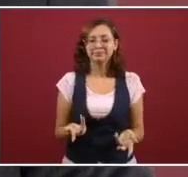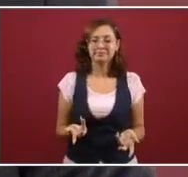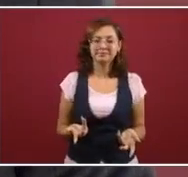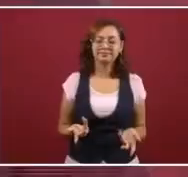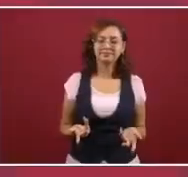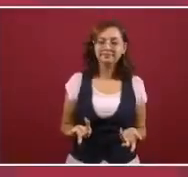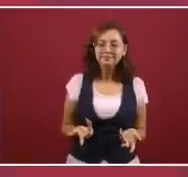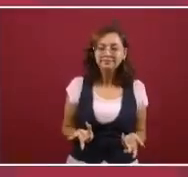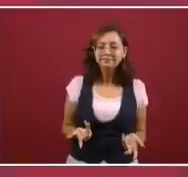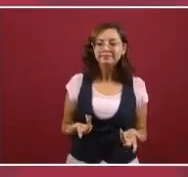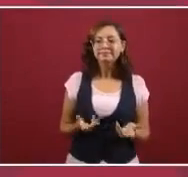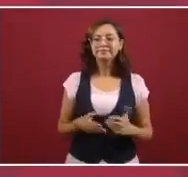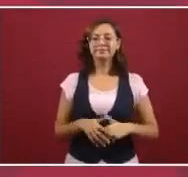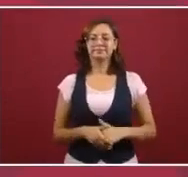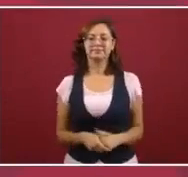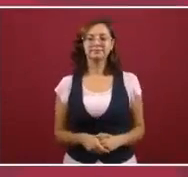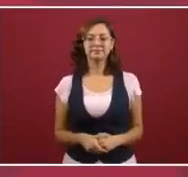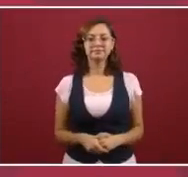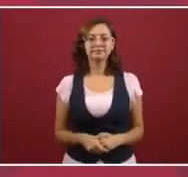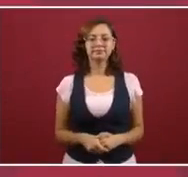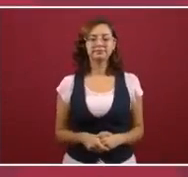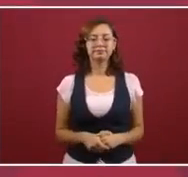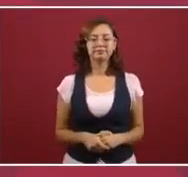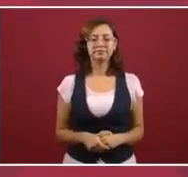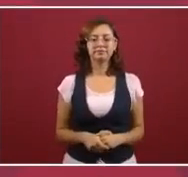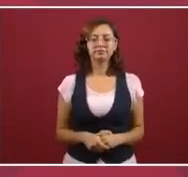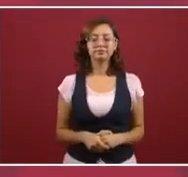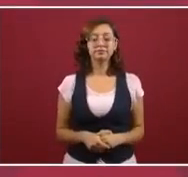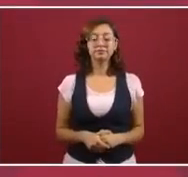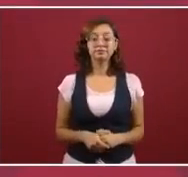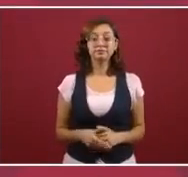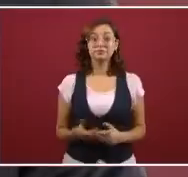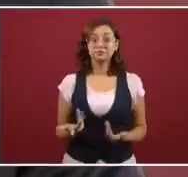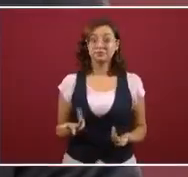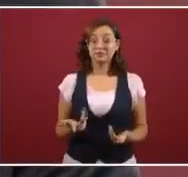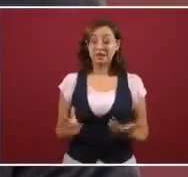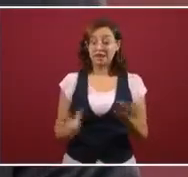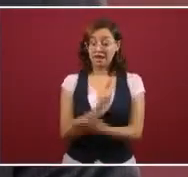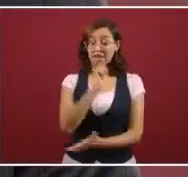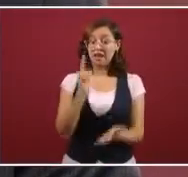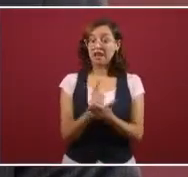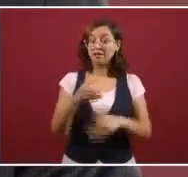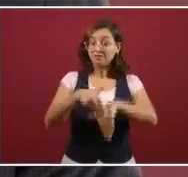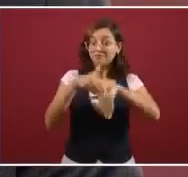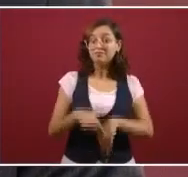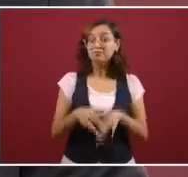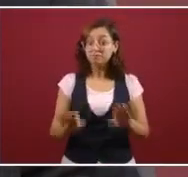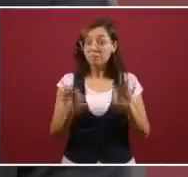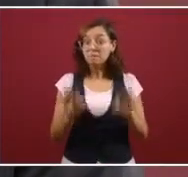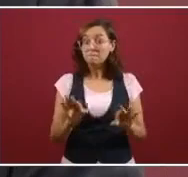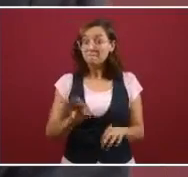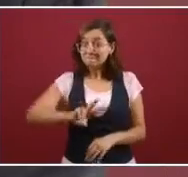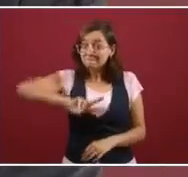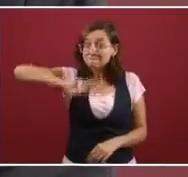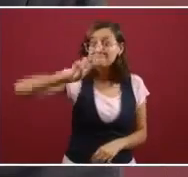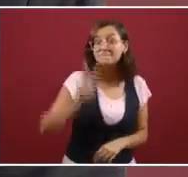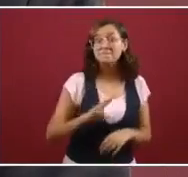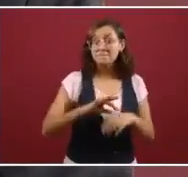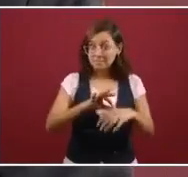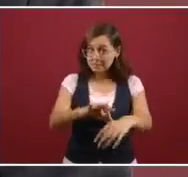Entonces, si hay un auténtico Estado de Derecho, claro que la